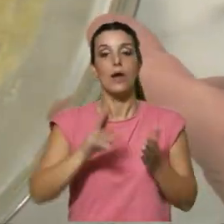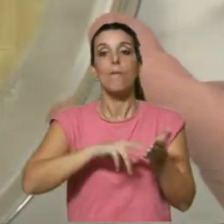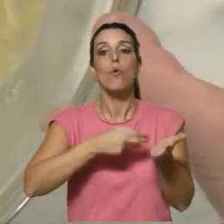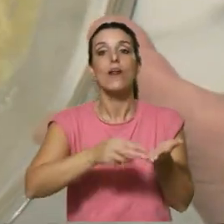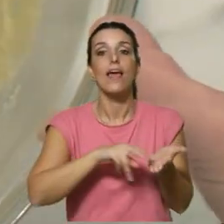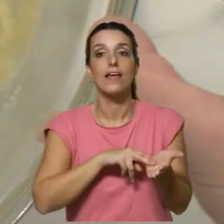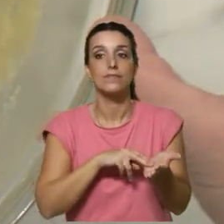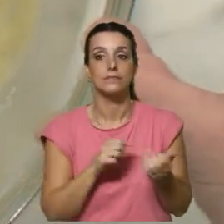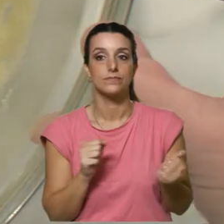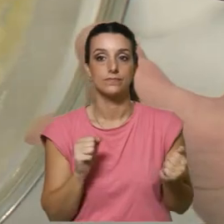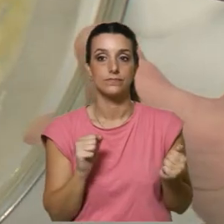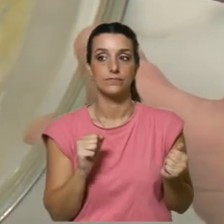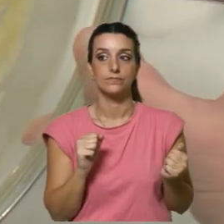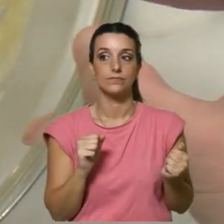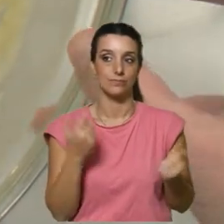quiero mostrar.